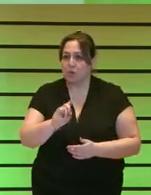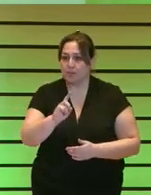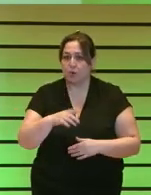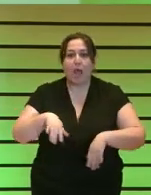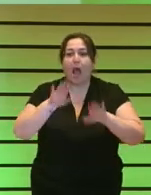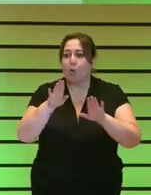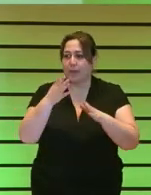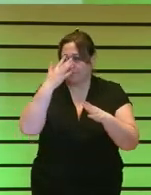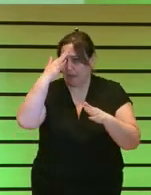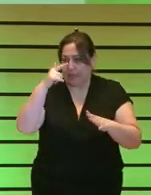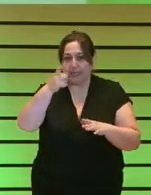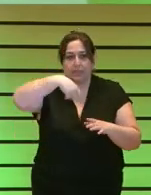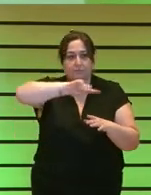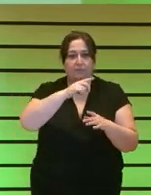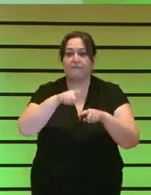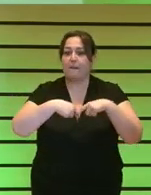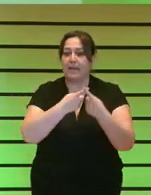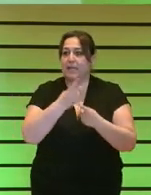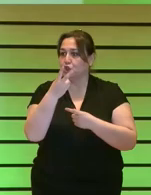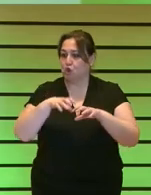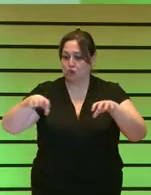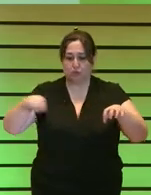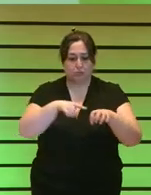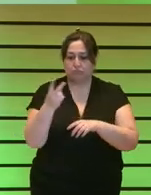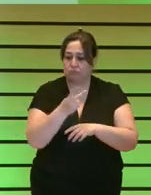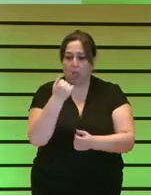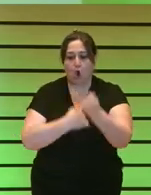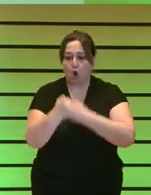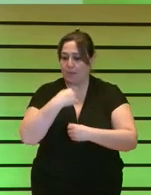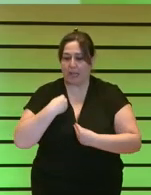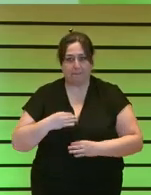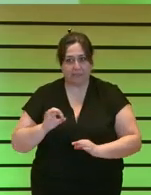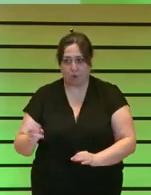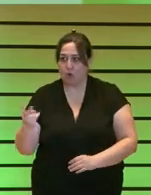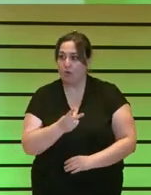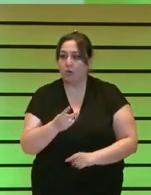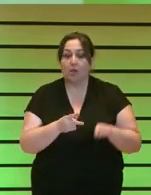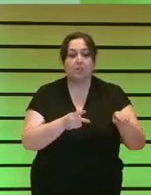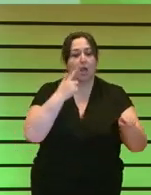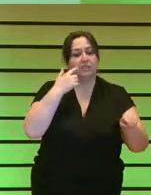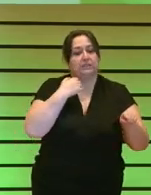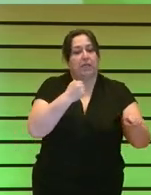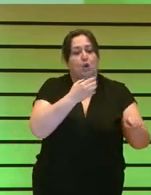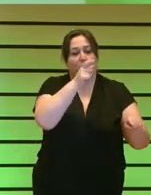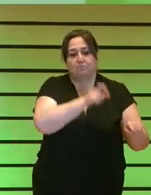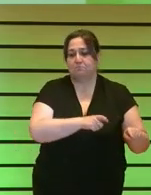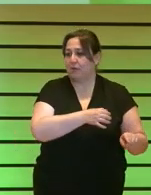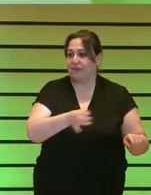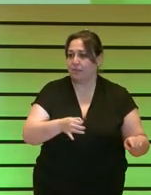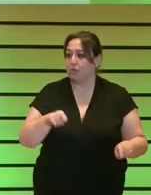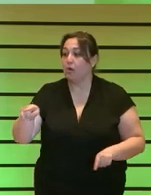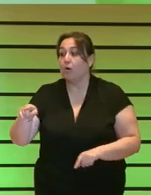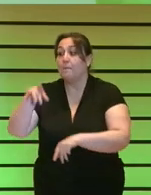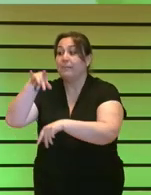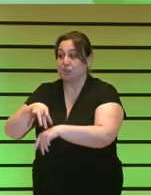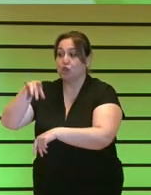mismas condiciones económicas dos familias una en la que todo el mundo está sano u otra en la que alguien tiene un enfermo crónico